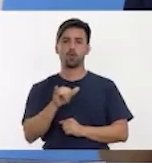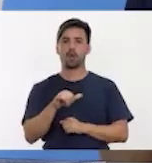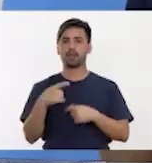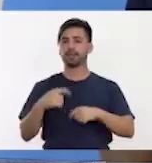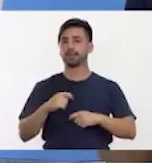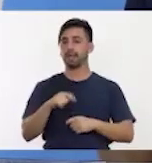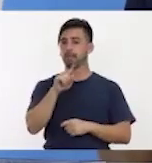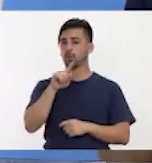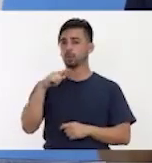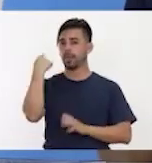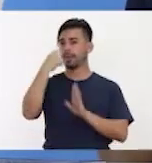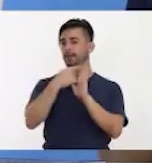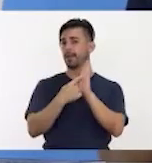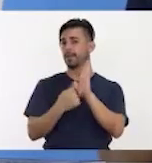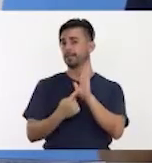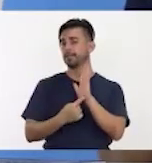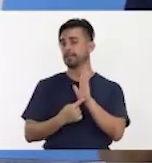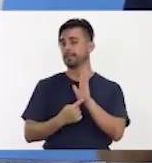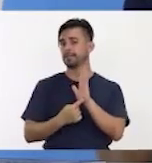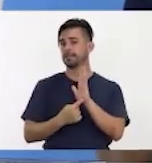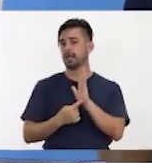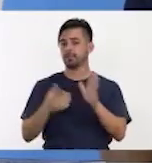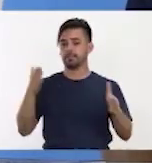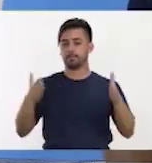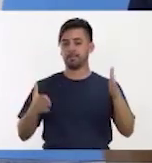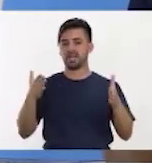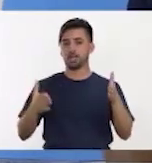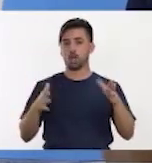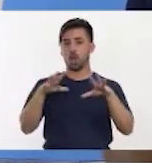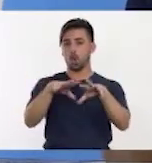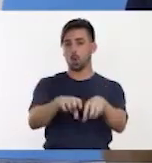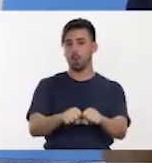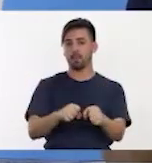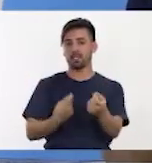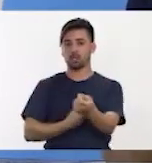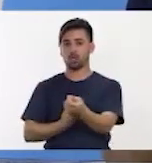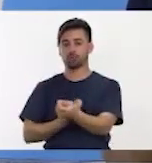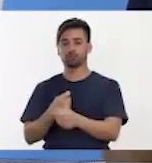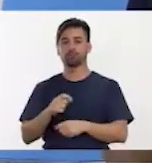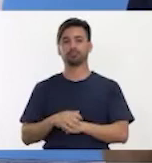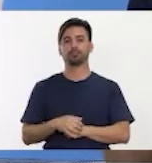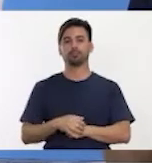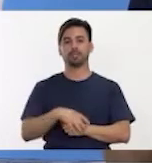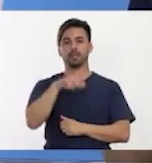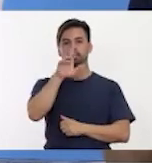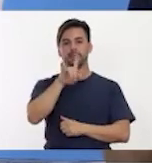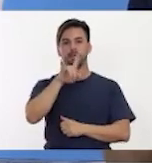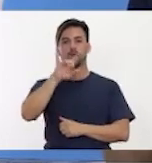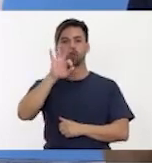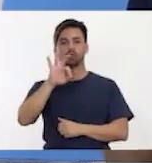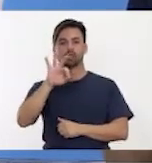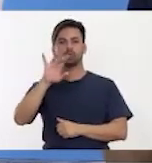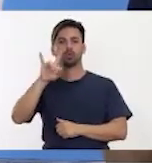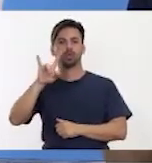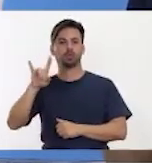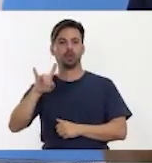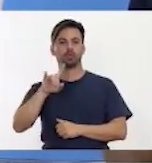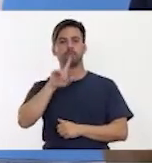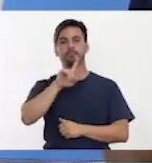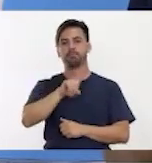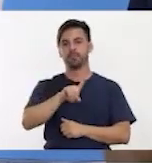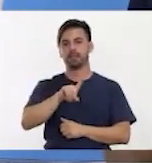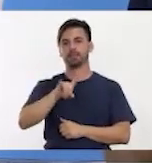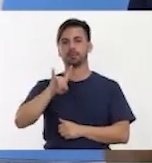Igualmente, deberán caracterizar el periodo de ocupación entre 1899 y